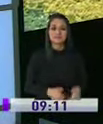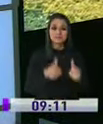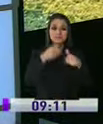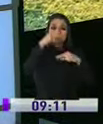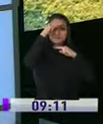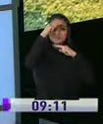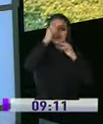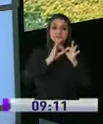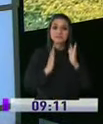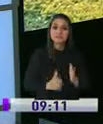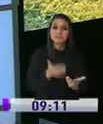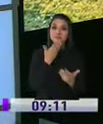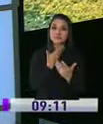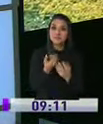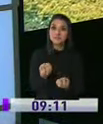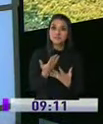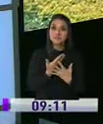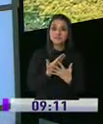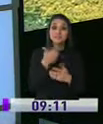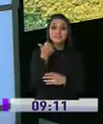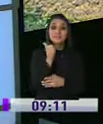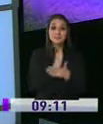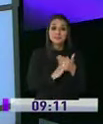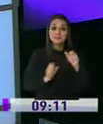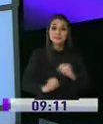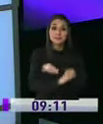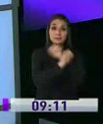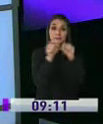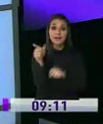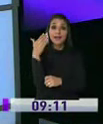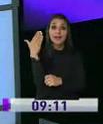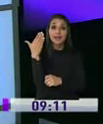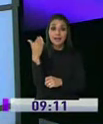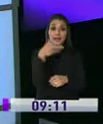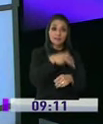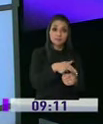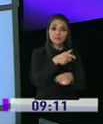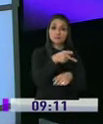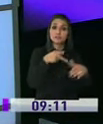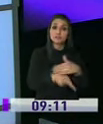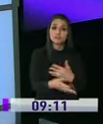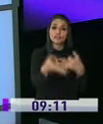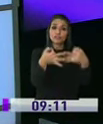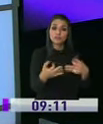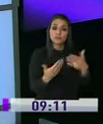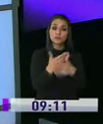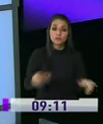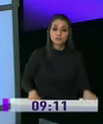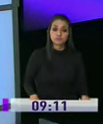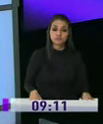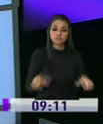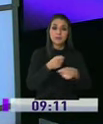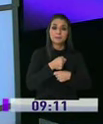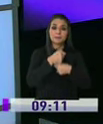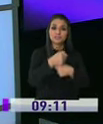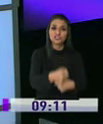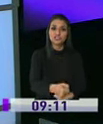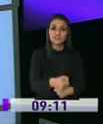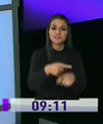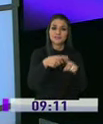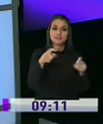André, muchas gracias por la información. 10:30 de la mañana entonces se estará entregando de forma oficial el nuevo bulevar de la Avenida Amazonas,